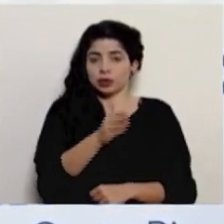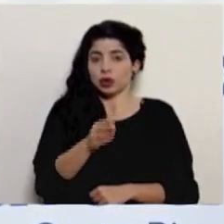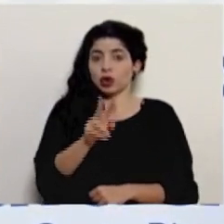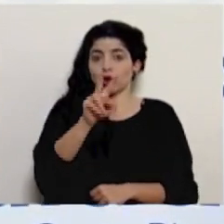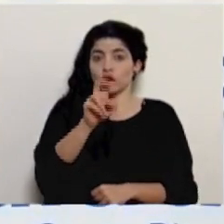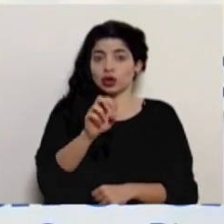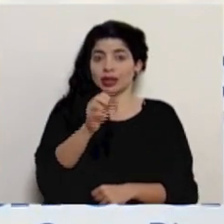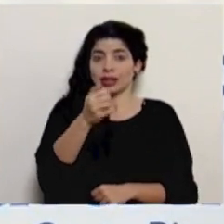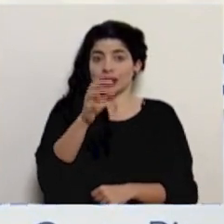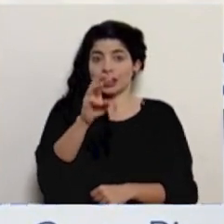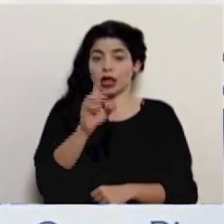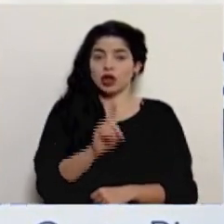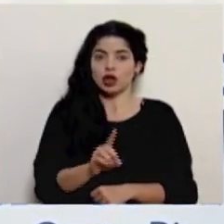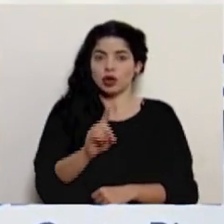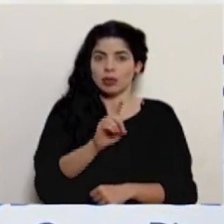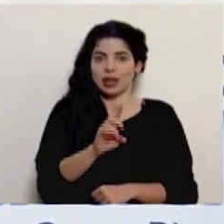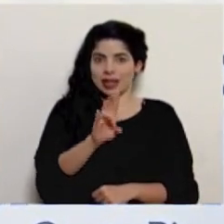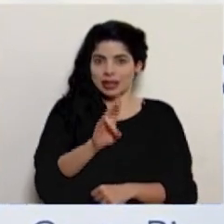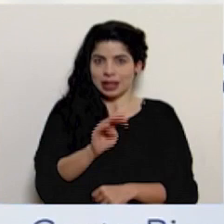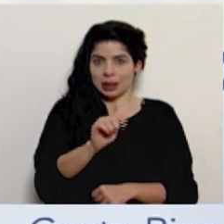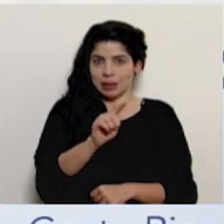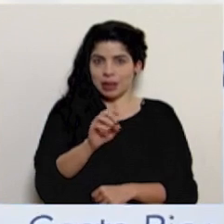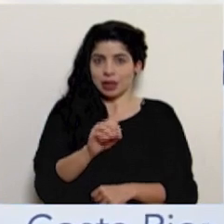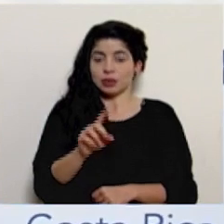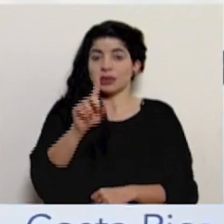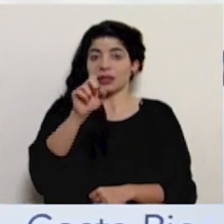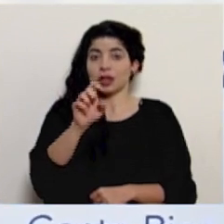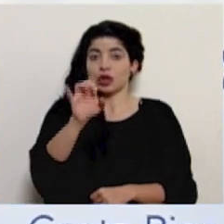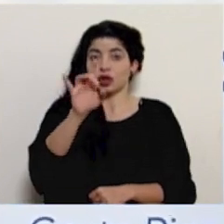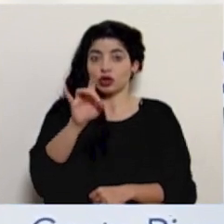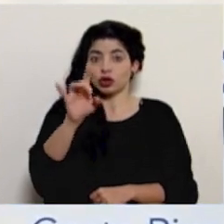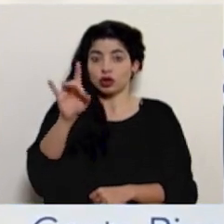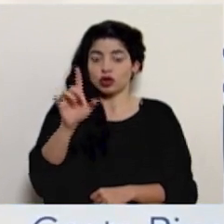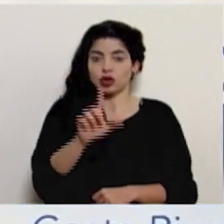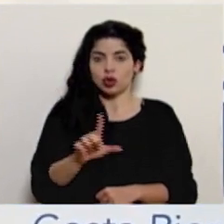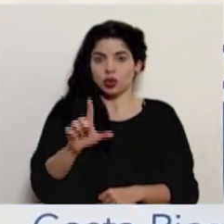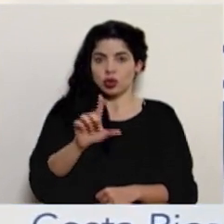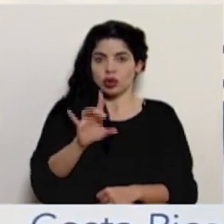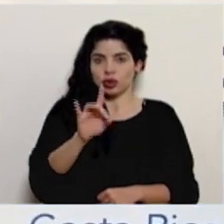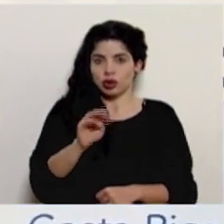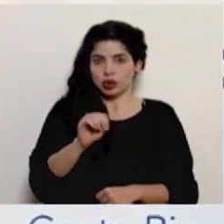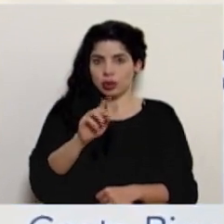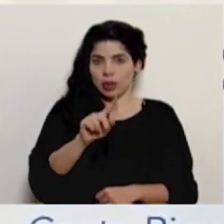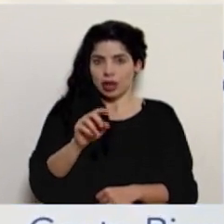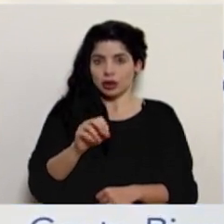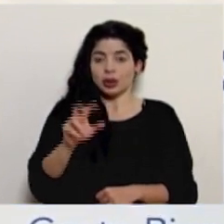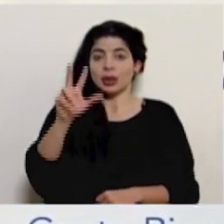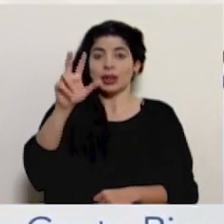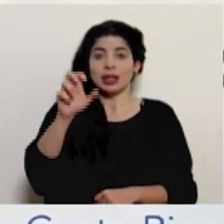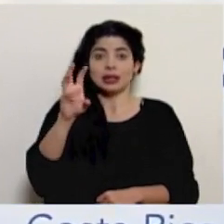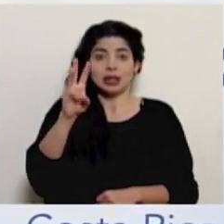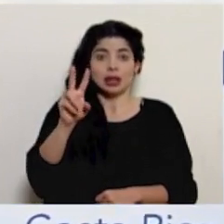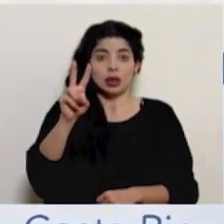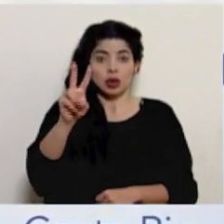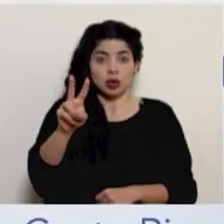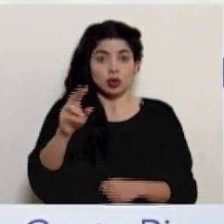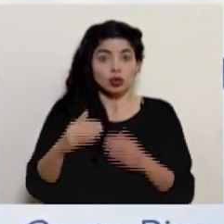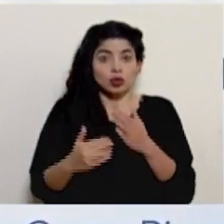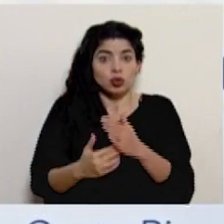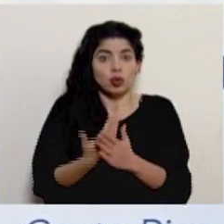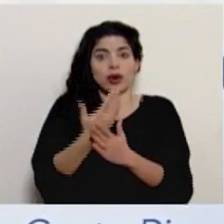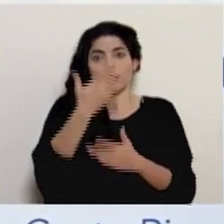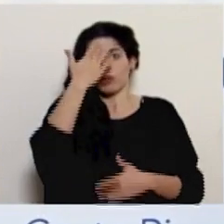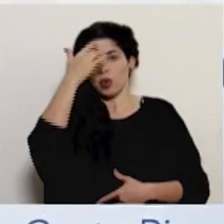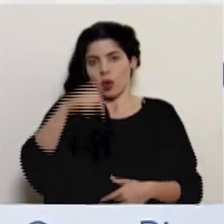216 el domingo 7 de marzo, 188 el lunes 8 de marzo y 372 casos nuevos